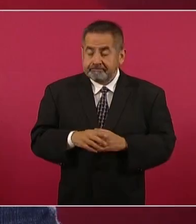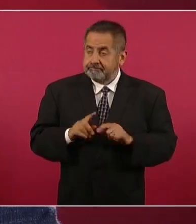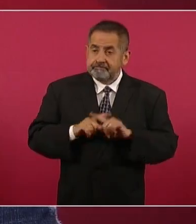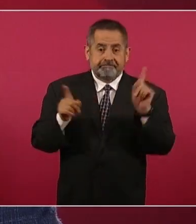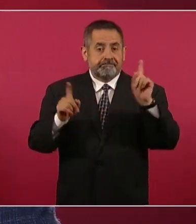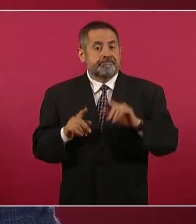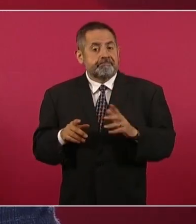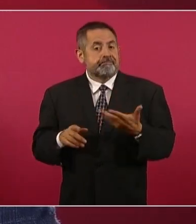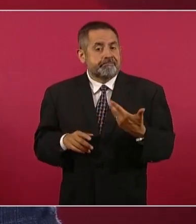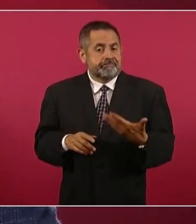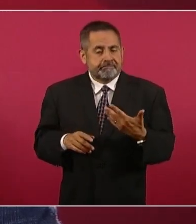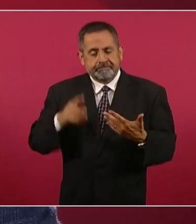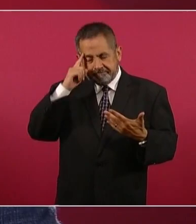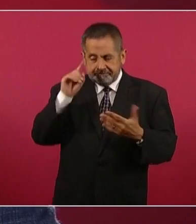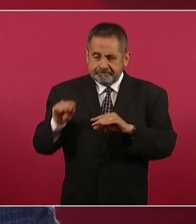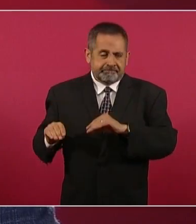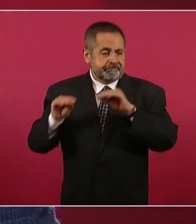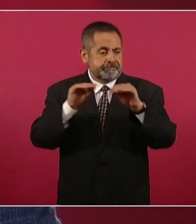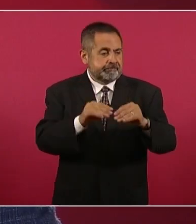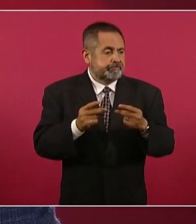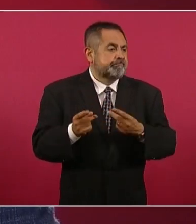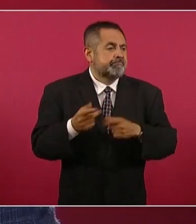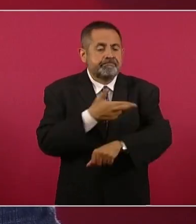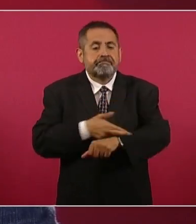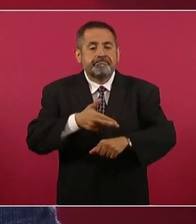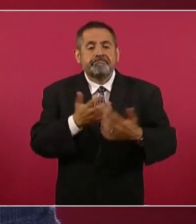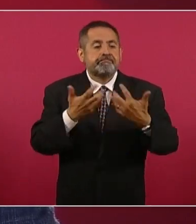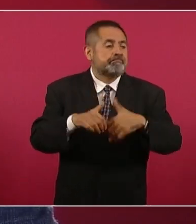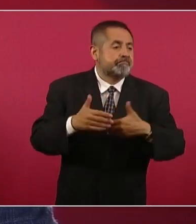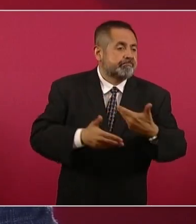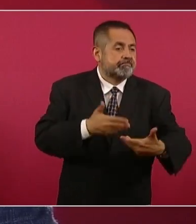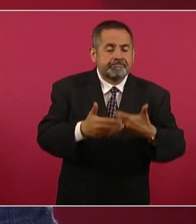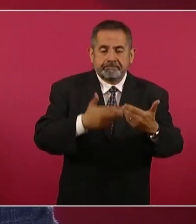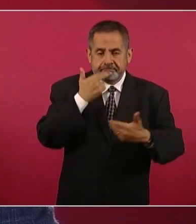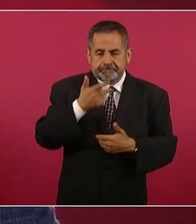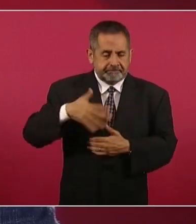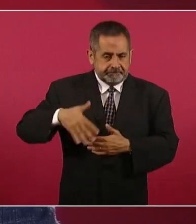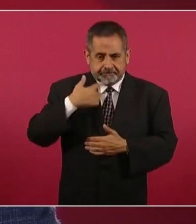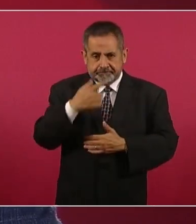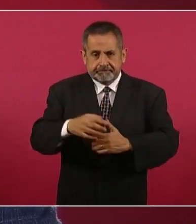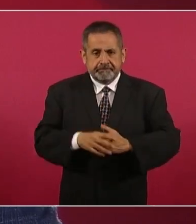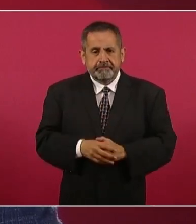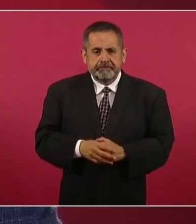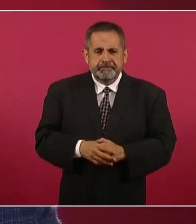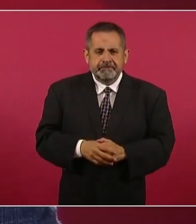sitio para facilitar muchas de las acciones y presencia en lo que ya señalé. Y